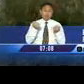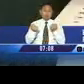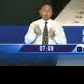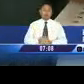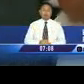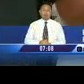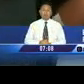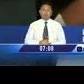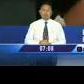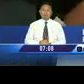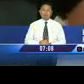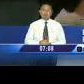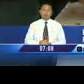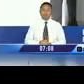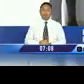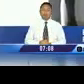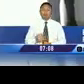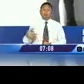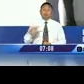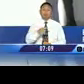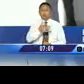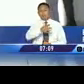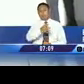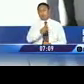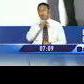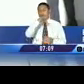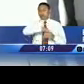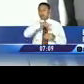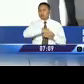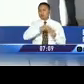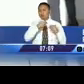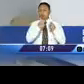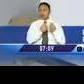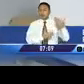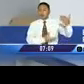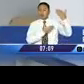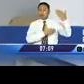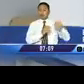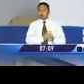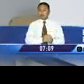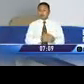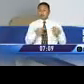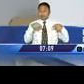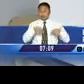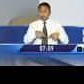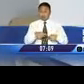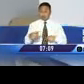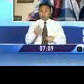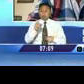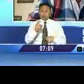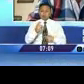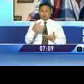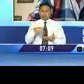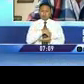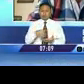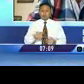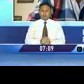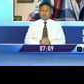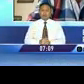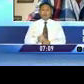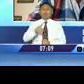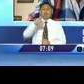postulantes y movimientos políticos que se espera tener en las elecciones seccionales del 2023 pone en duda esta necesidad. ¿Cuántos